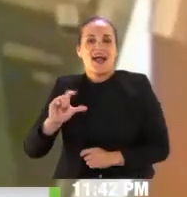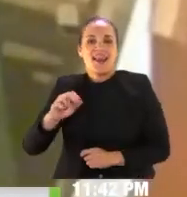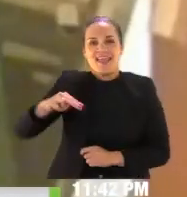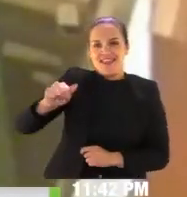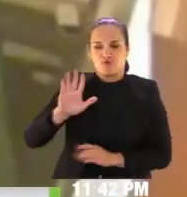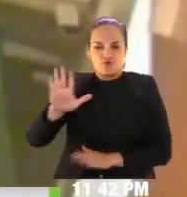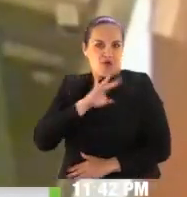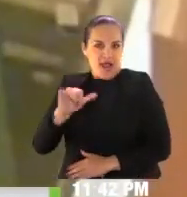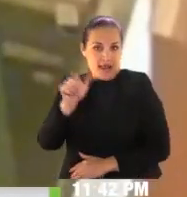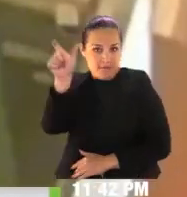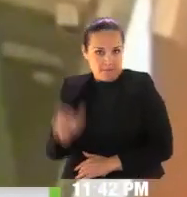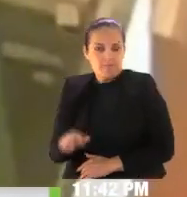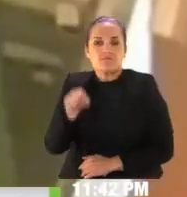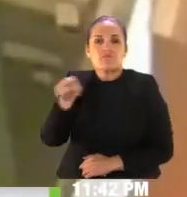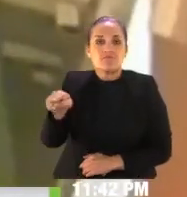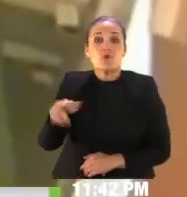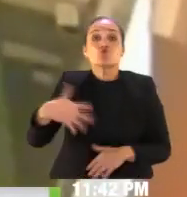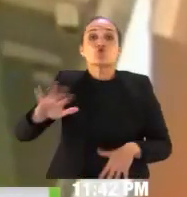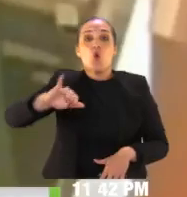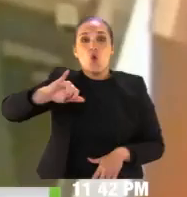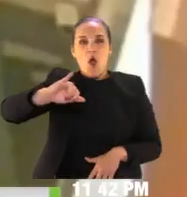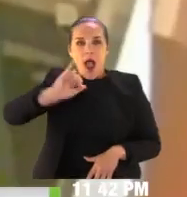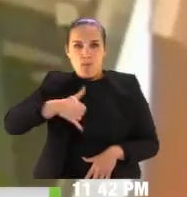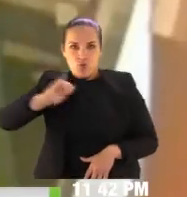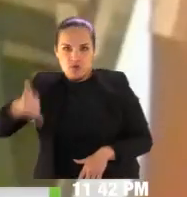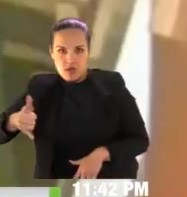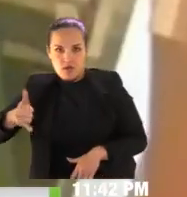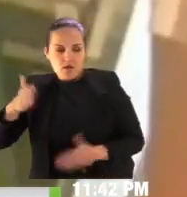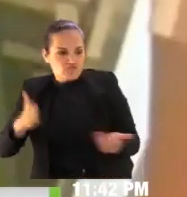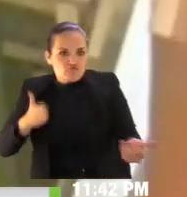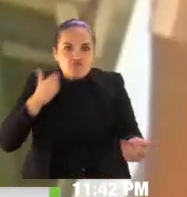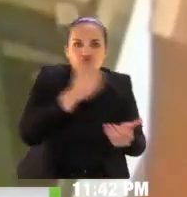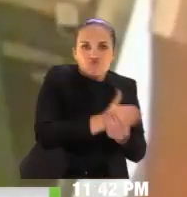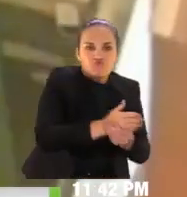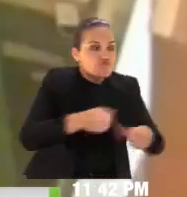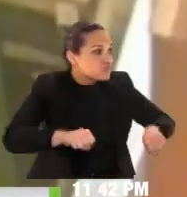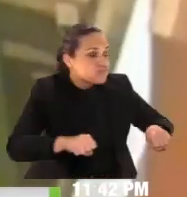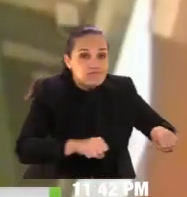En su moto llegó al Consejo de Jamundí a cometer y dirigir actos de vandalismo.